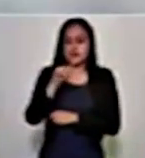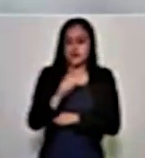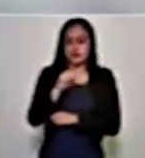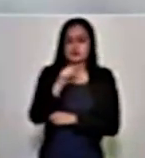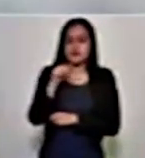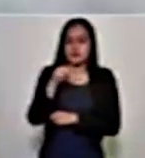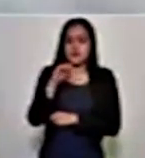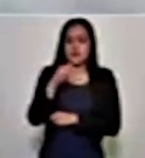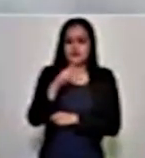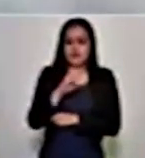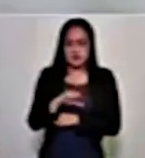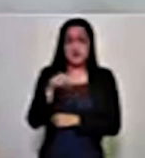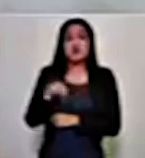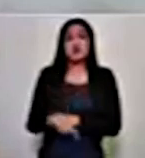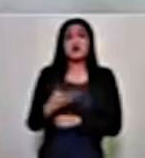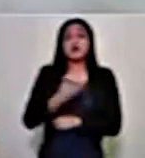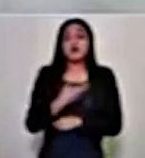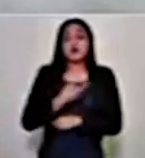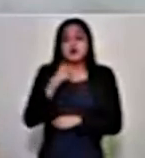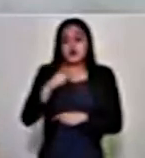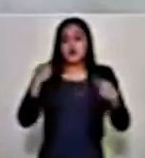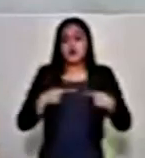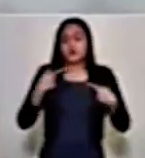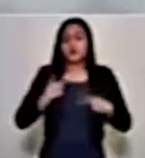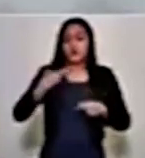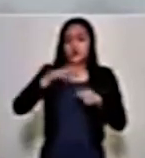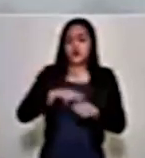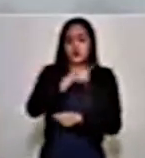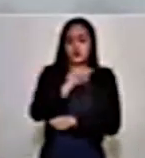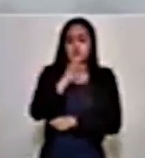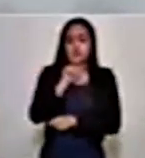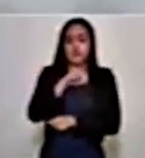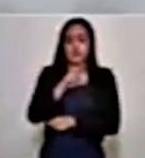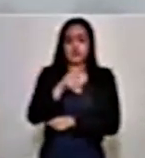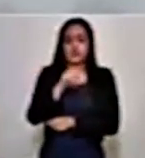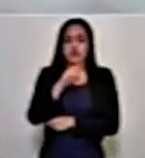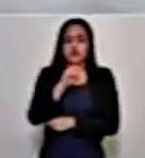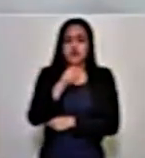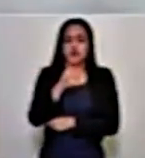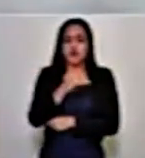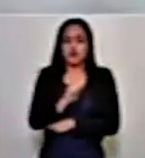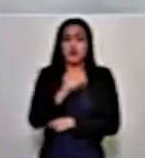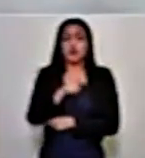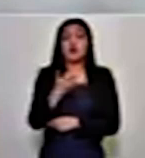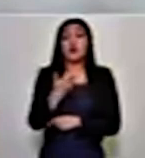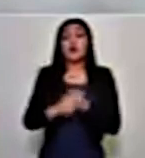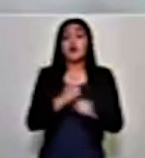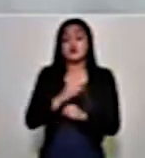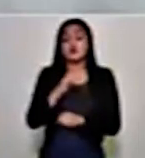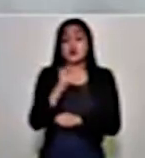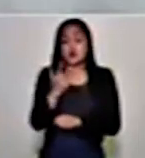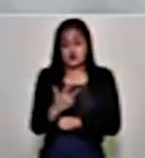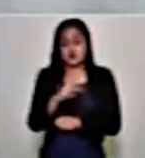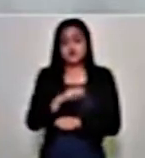Juan C. Bonilla, tenemos un paciente en el Hospital de Traumatología y Ortopedia de 58 años, muy